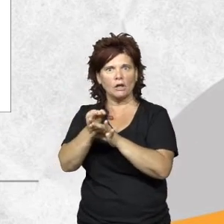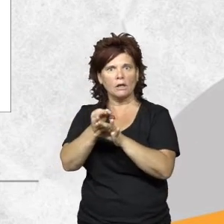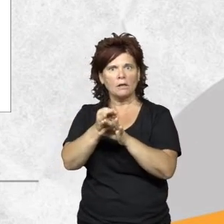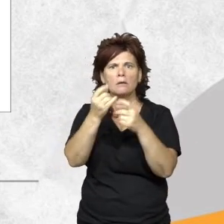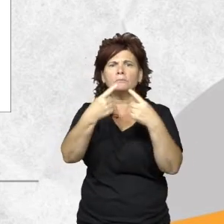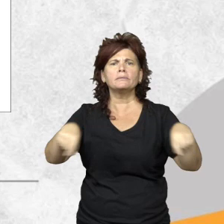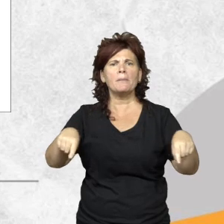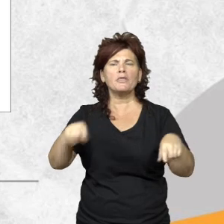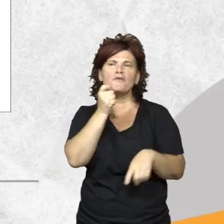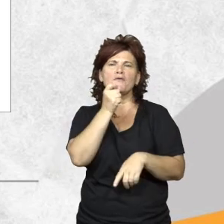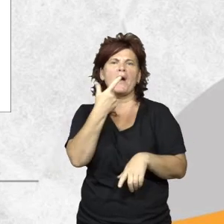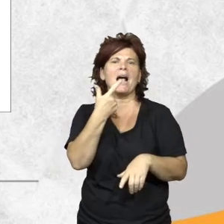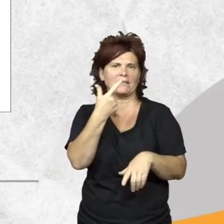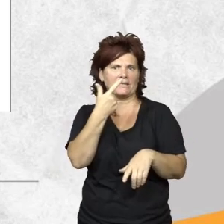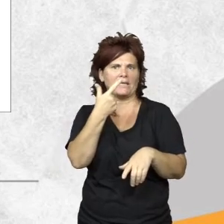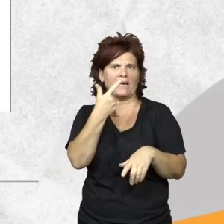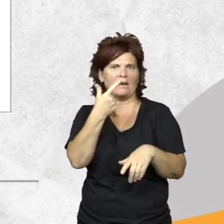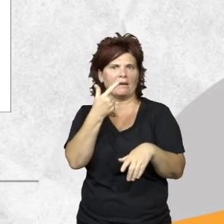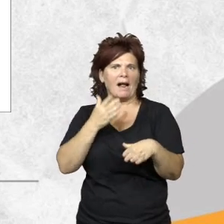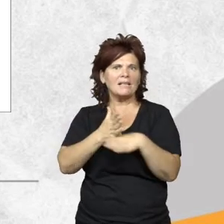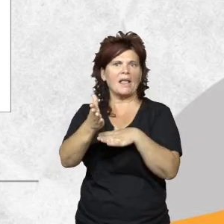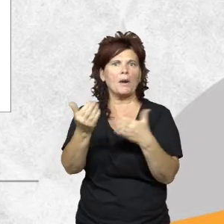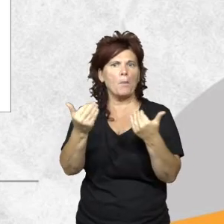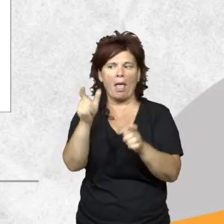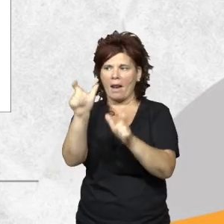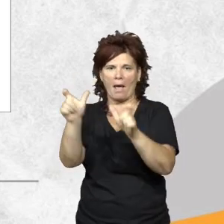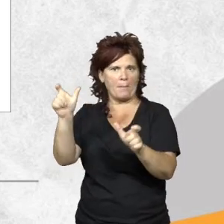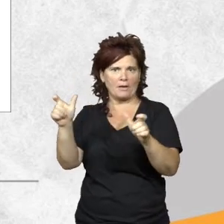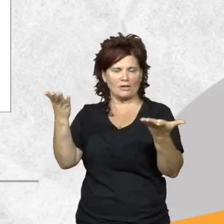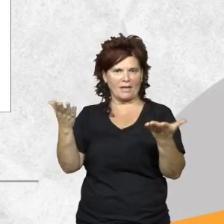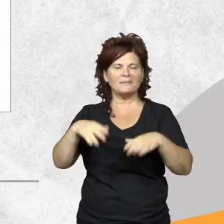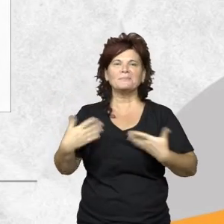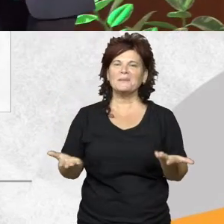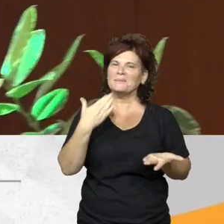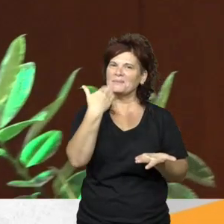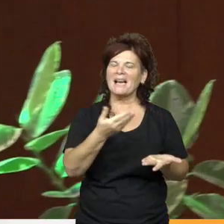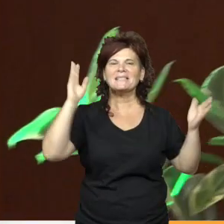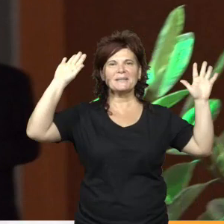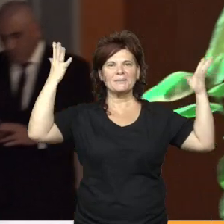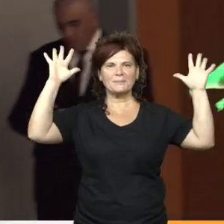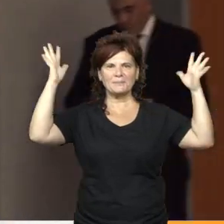muy fáciles y accesibles para la comunidad. Bueno, muchas gracias.